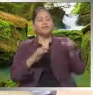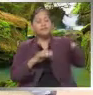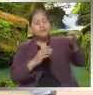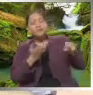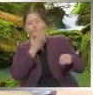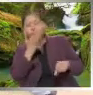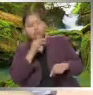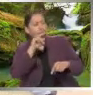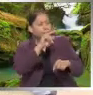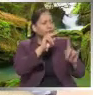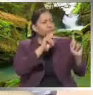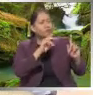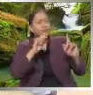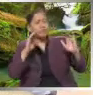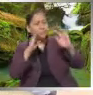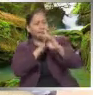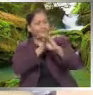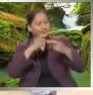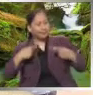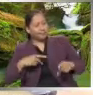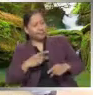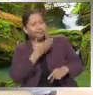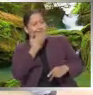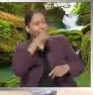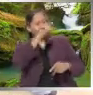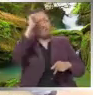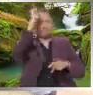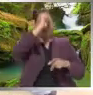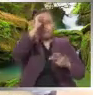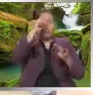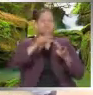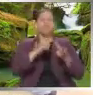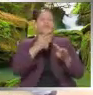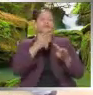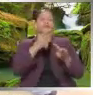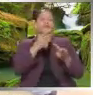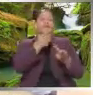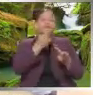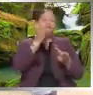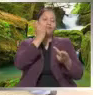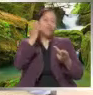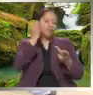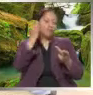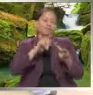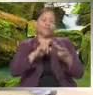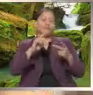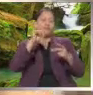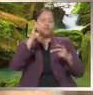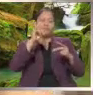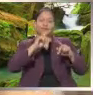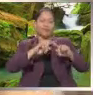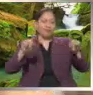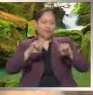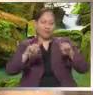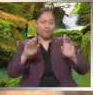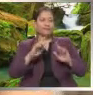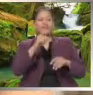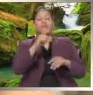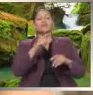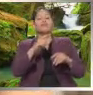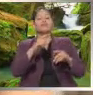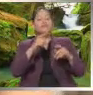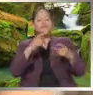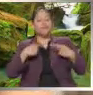a personajes del orden eclesiástico, a padrecitos, a todo tipo de sacerdotes, monseñores, obispos